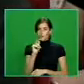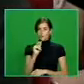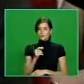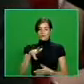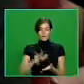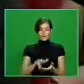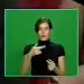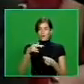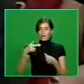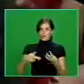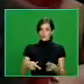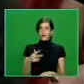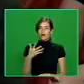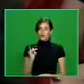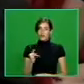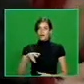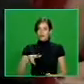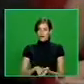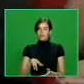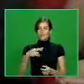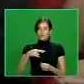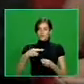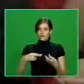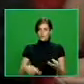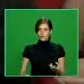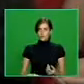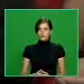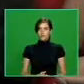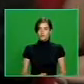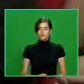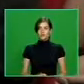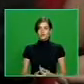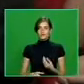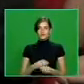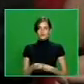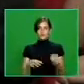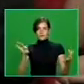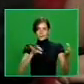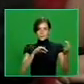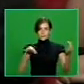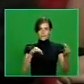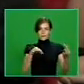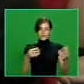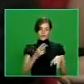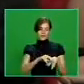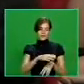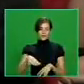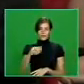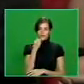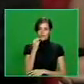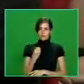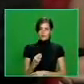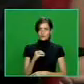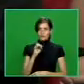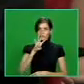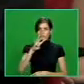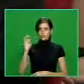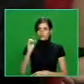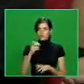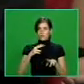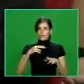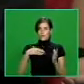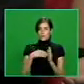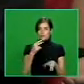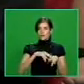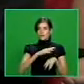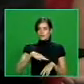aprobados los recursos están aprobados los recursos para llevar la orquesta infantil y juvenil de 400.000